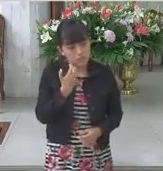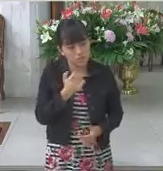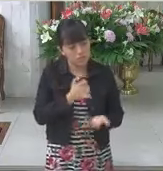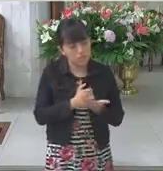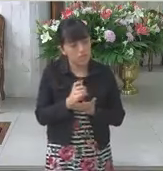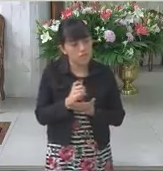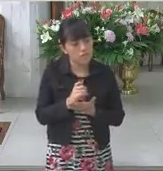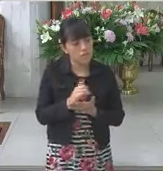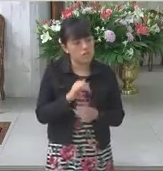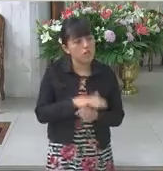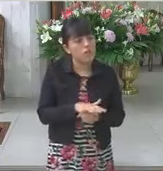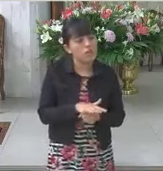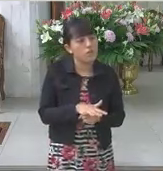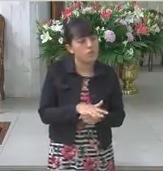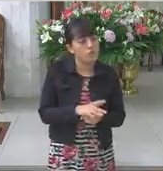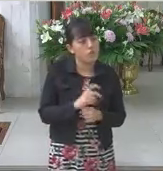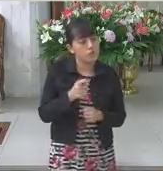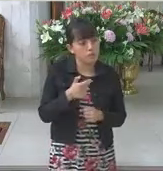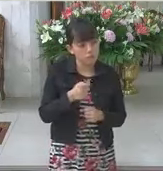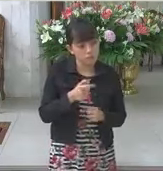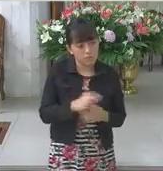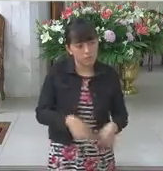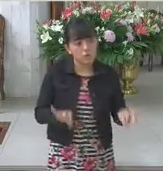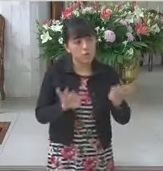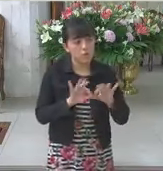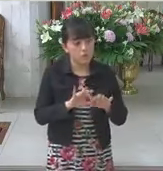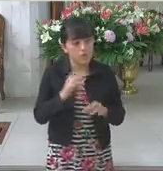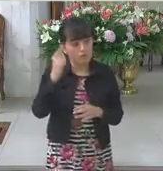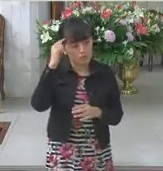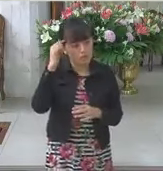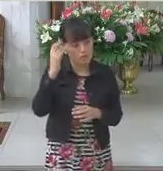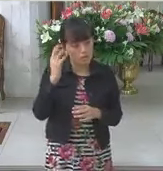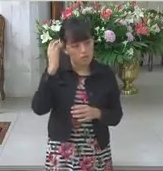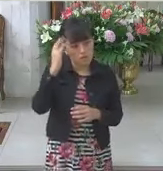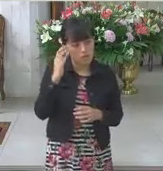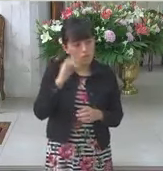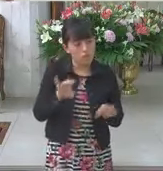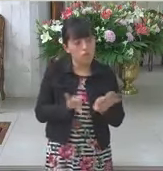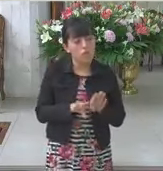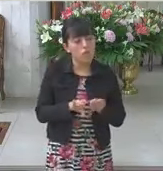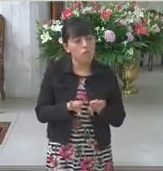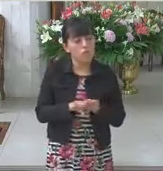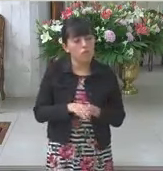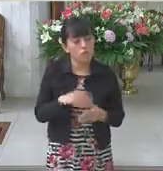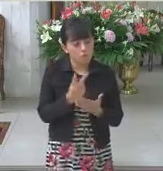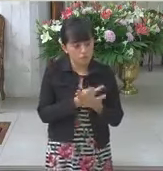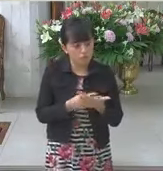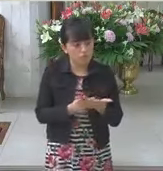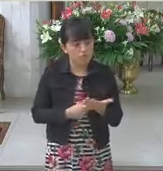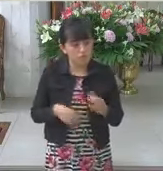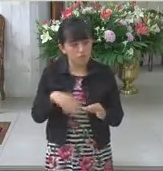tomamos uno comienza a construir pero deja las cosas